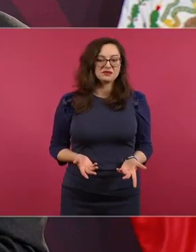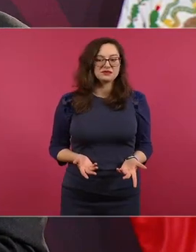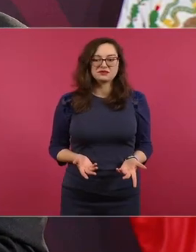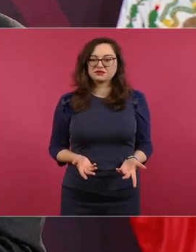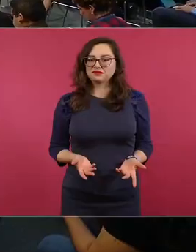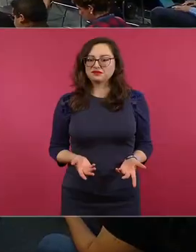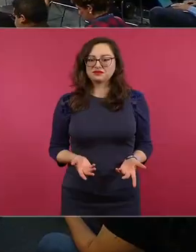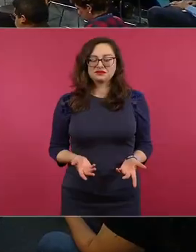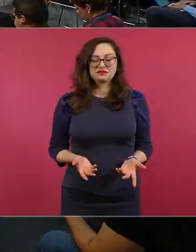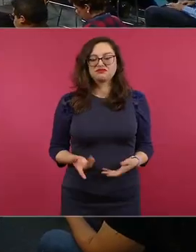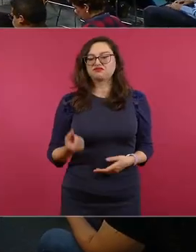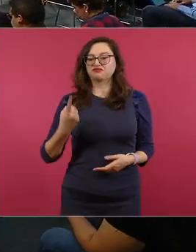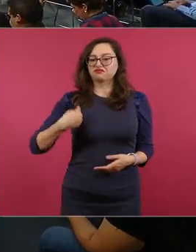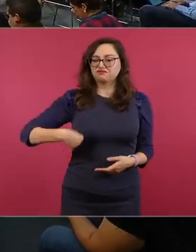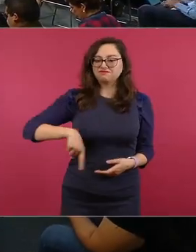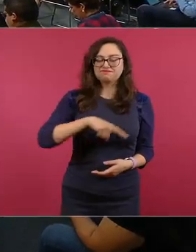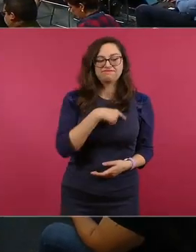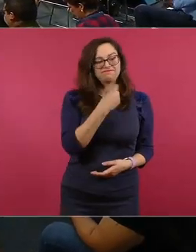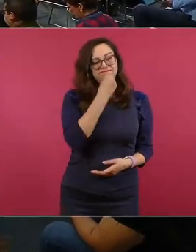a estar